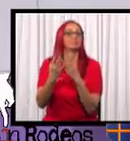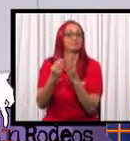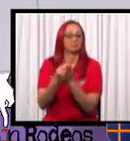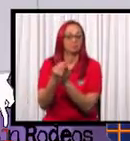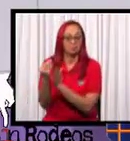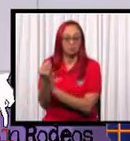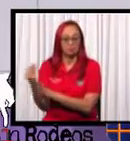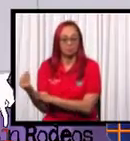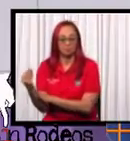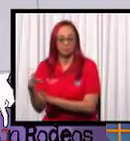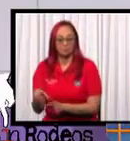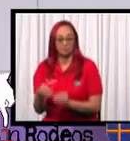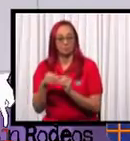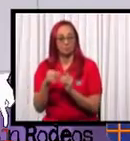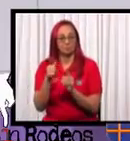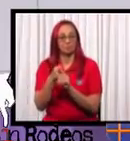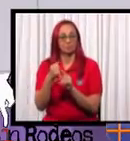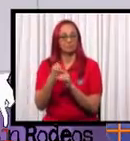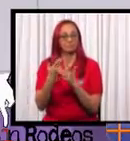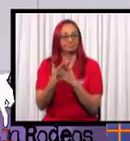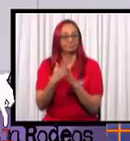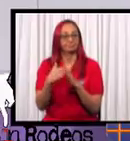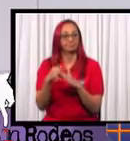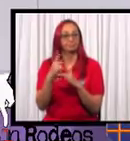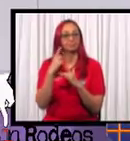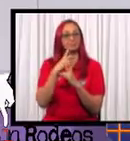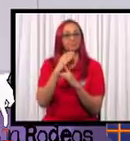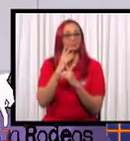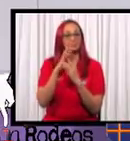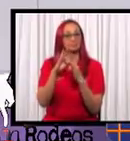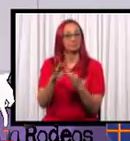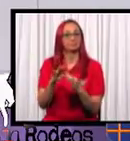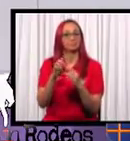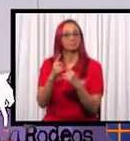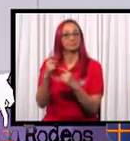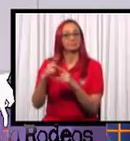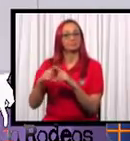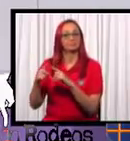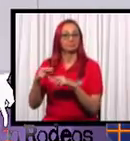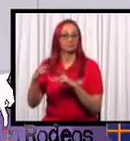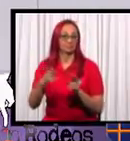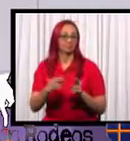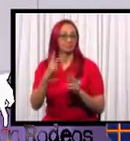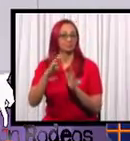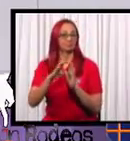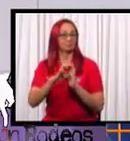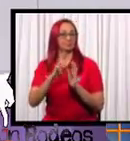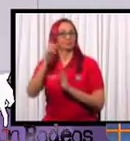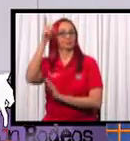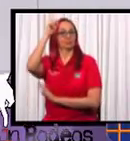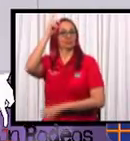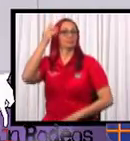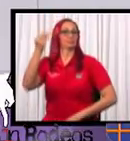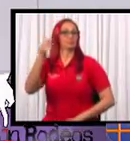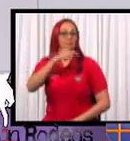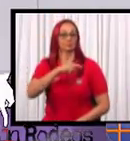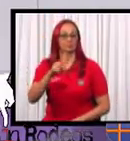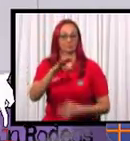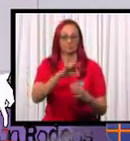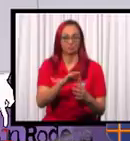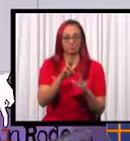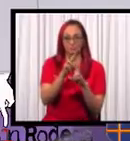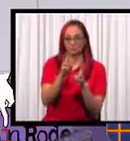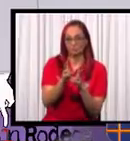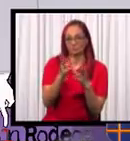adquirir estaciones meteorológicas y colocarlas en las diferentes regiones, porque lógicamente este va a ser un tema muy